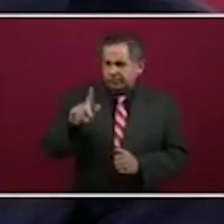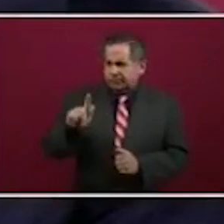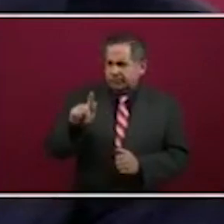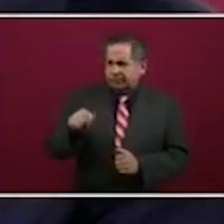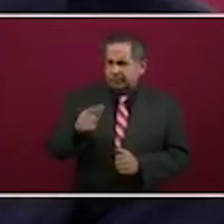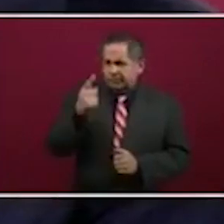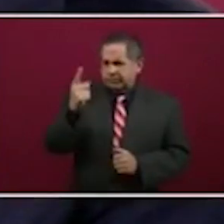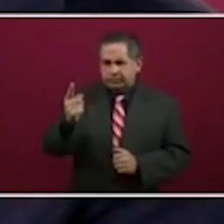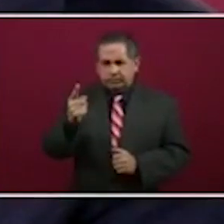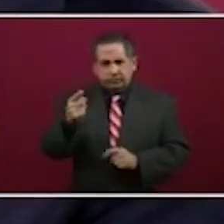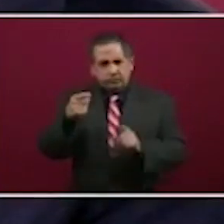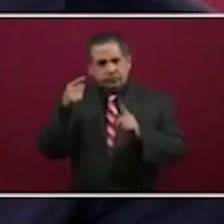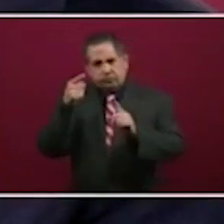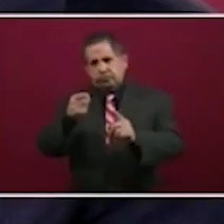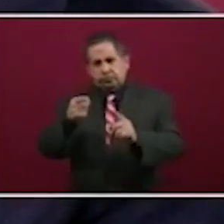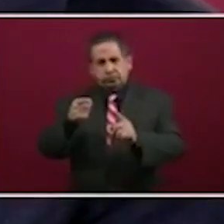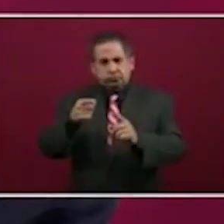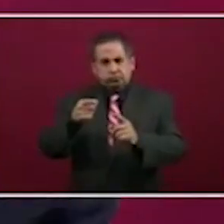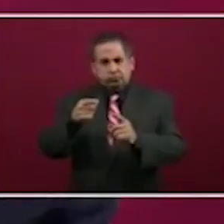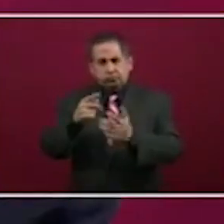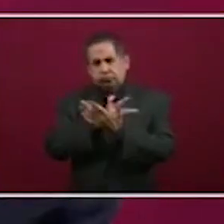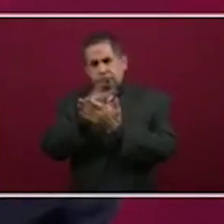prioridades en el gobierno